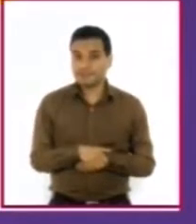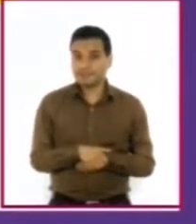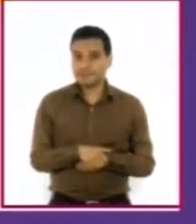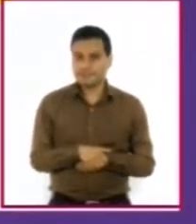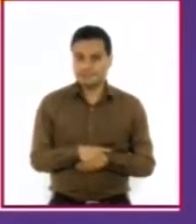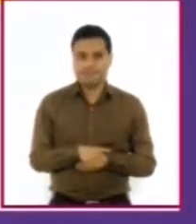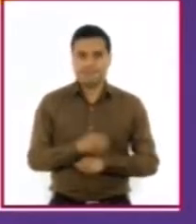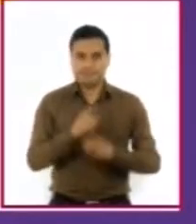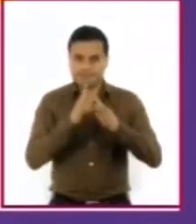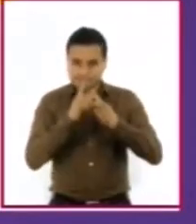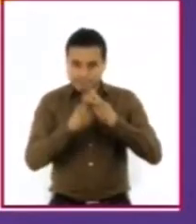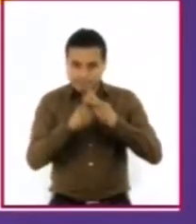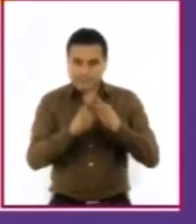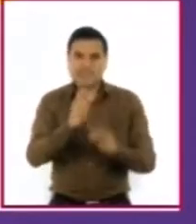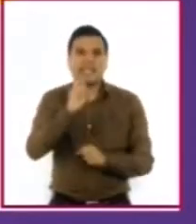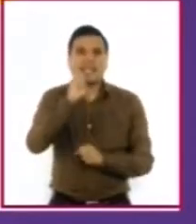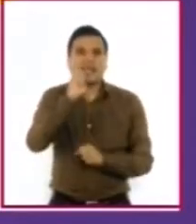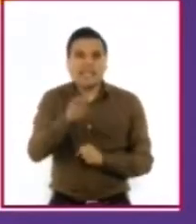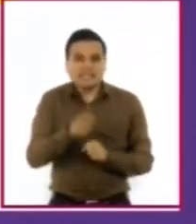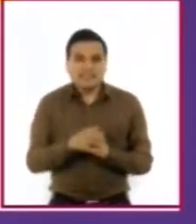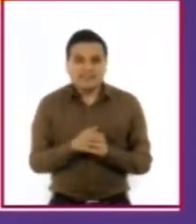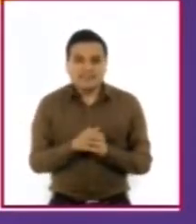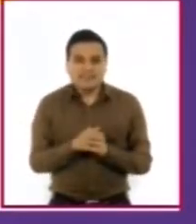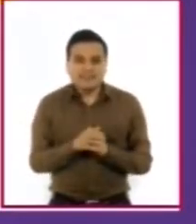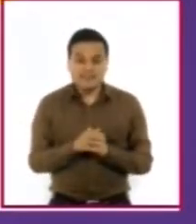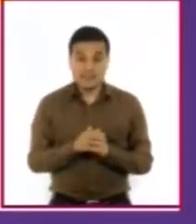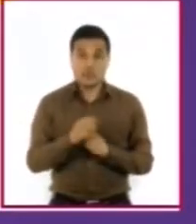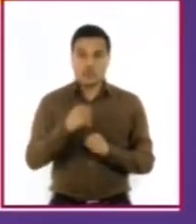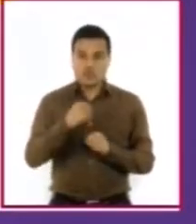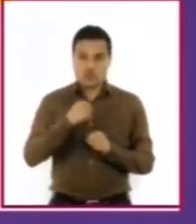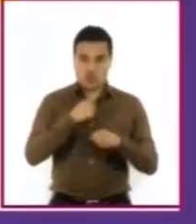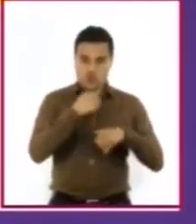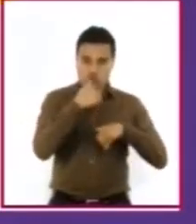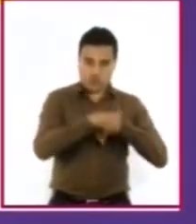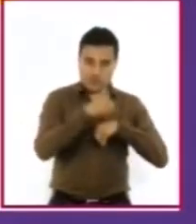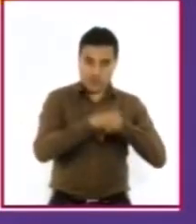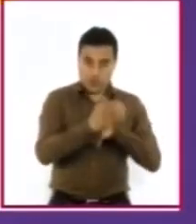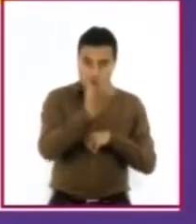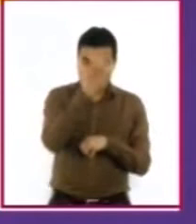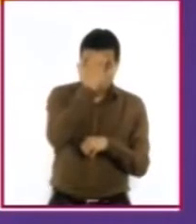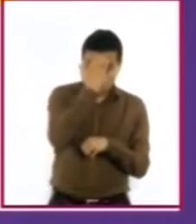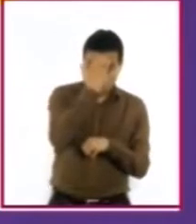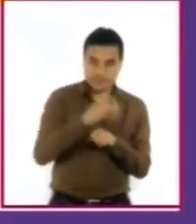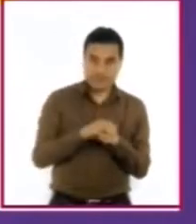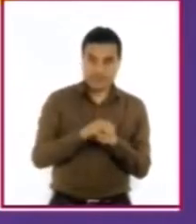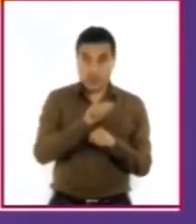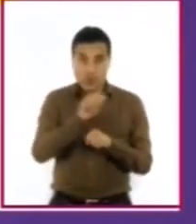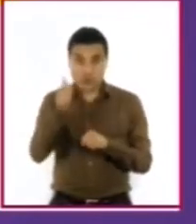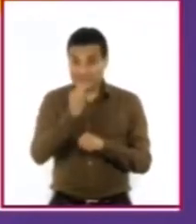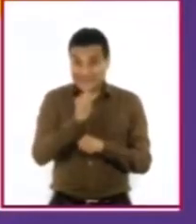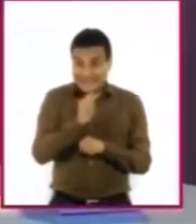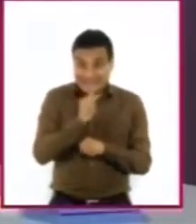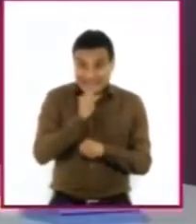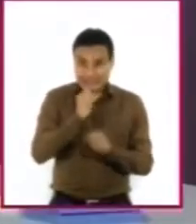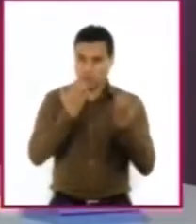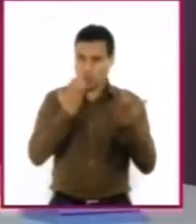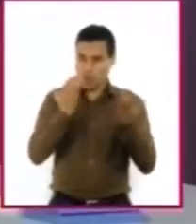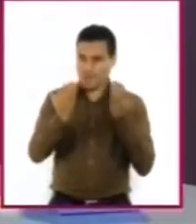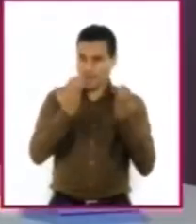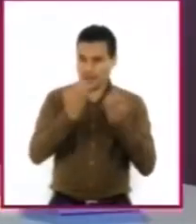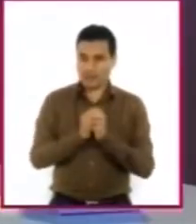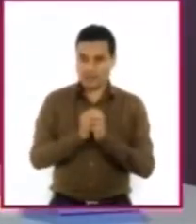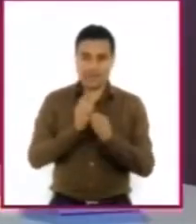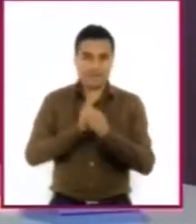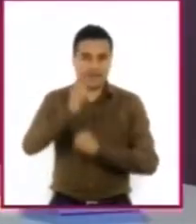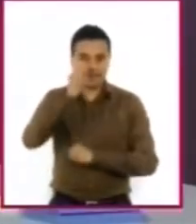Medir es comparar una magnitud conocida con una desconocida para obtener un resultado. A la magnitud